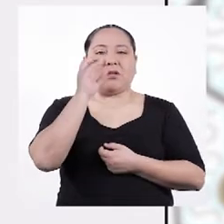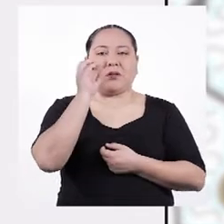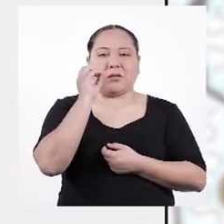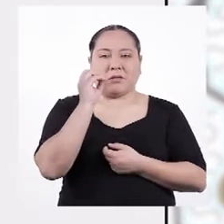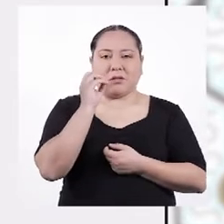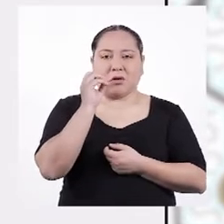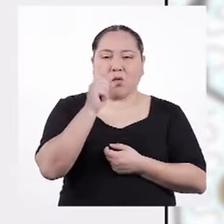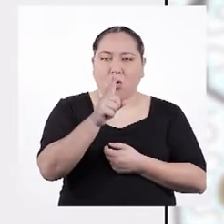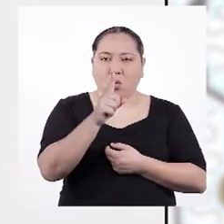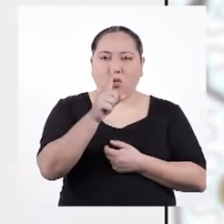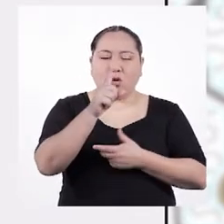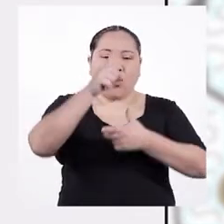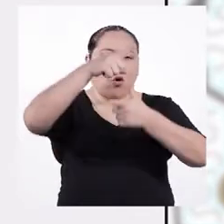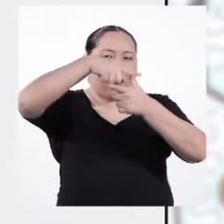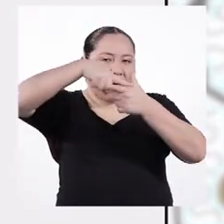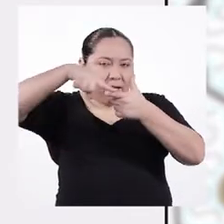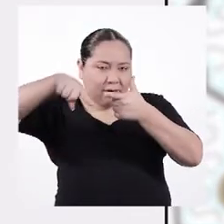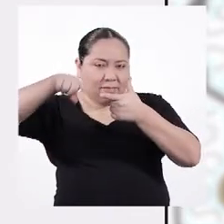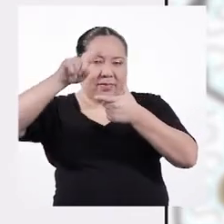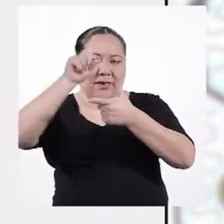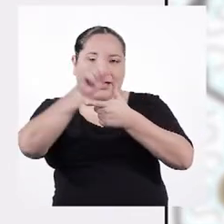100,